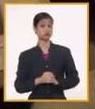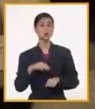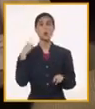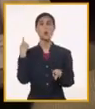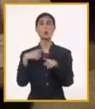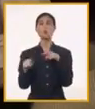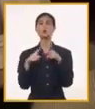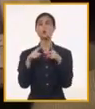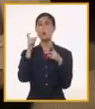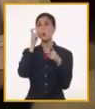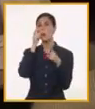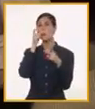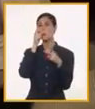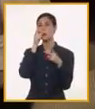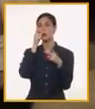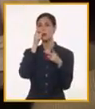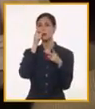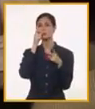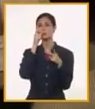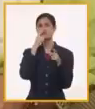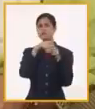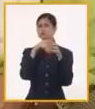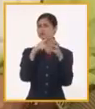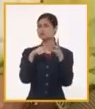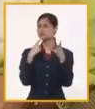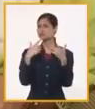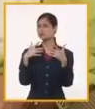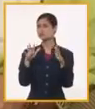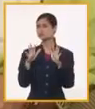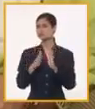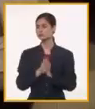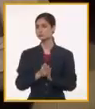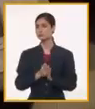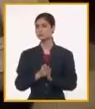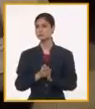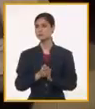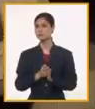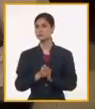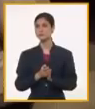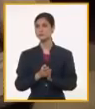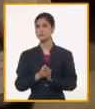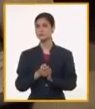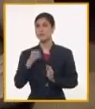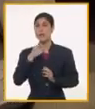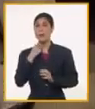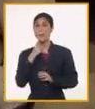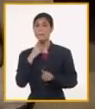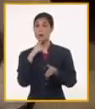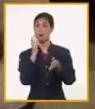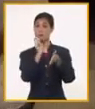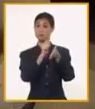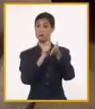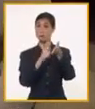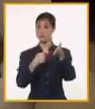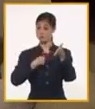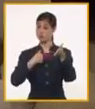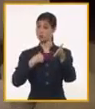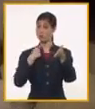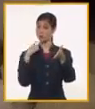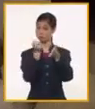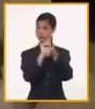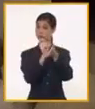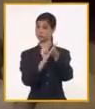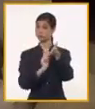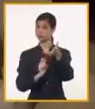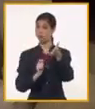Guerra, unos cuantos. Uno no debe mencionar mucha gente. Yo sí, mira, los anoté, te voy a explicar por qué. Porque ese es un